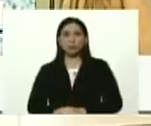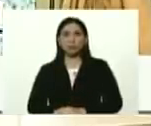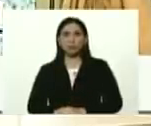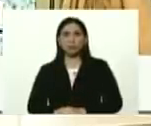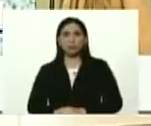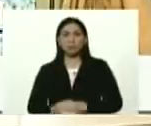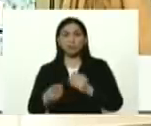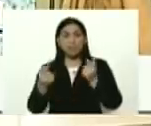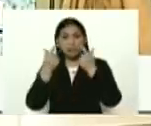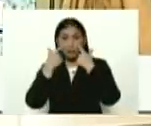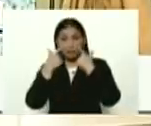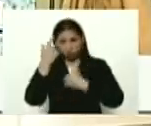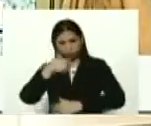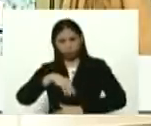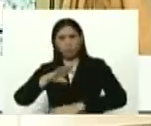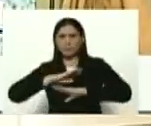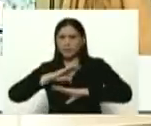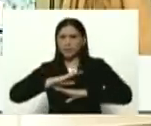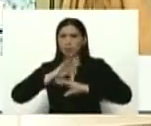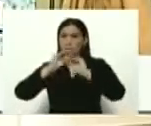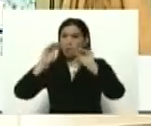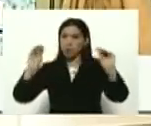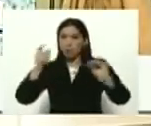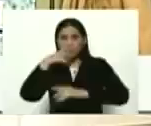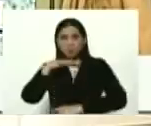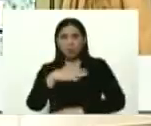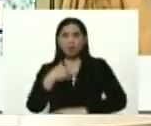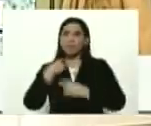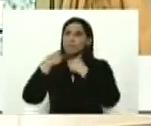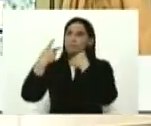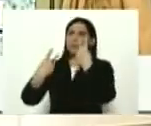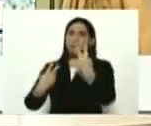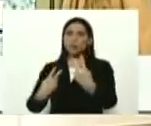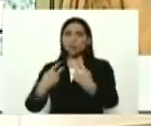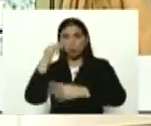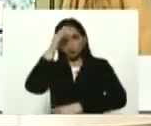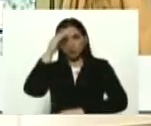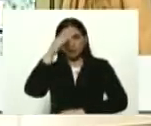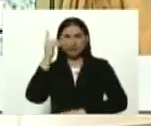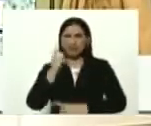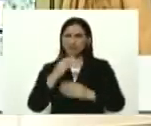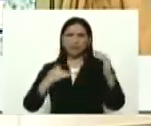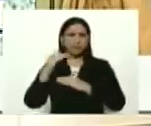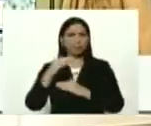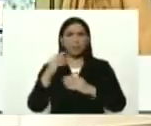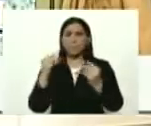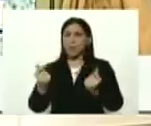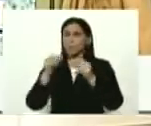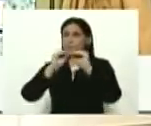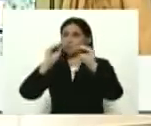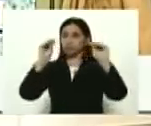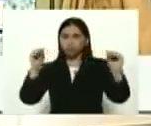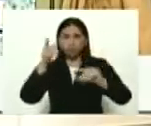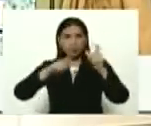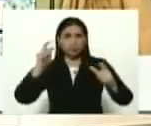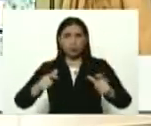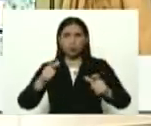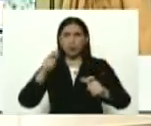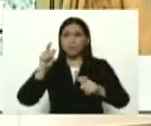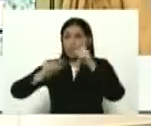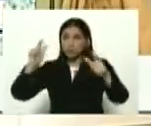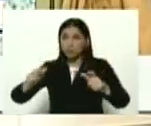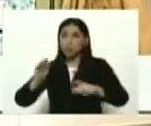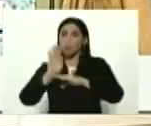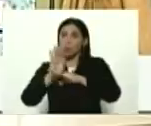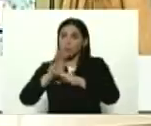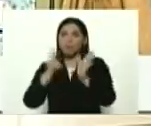Estar pendiente personalmente, alertar al pueblo, elevar la conciencia, poner mosca a la gente, que la gente se cuide de